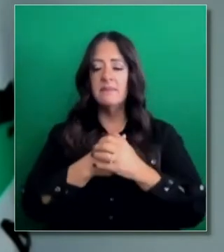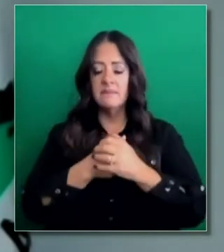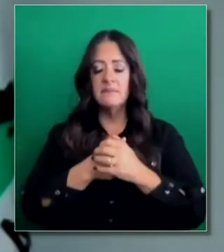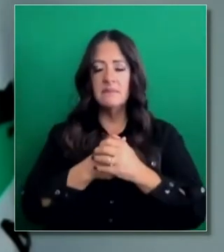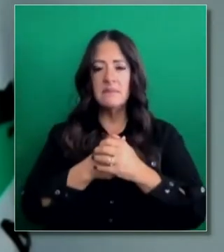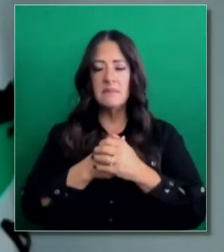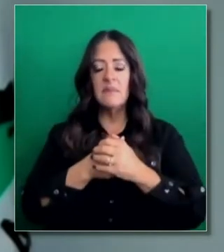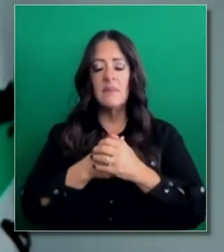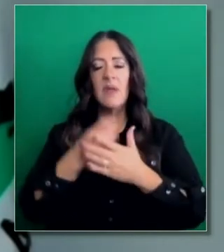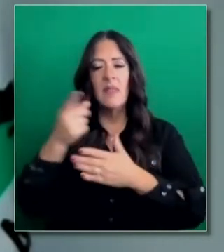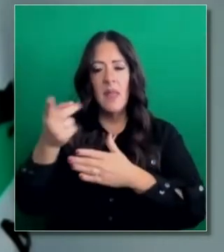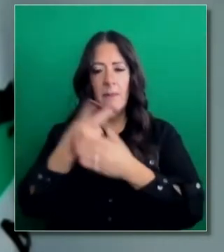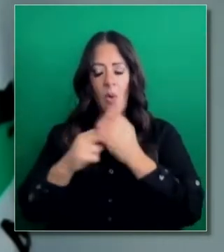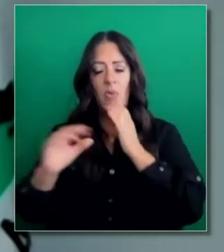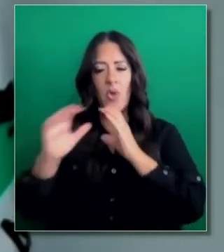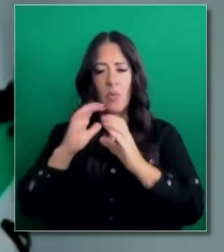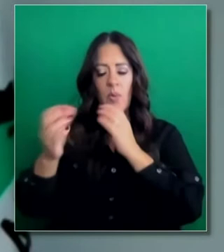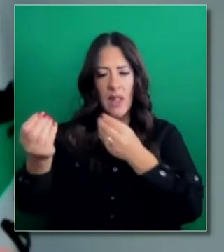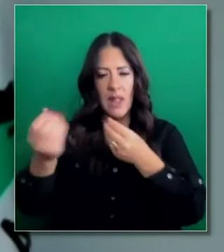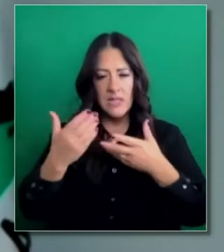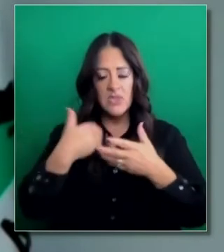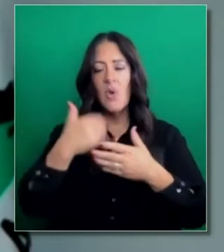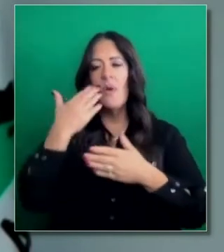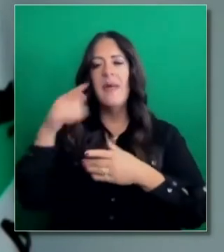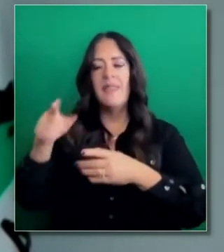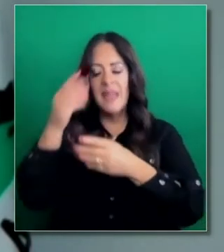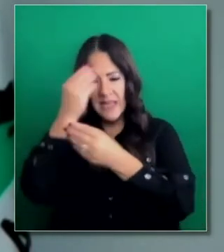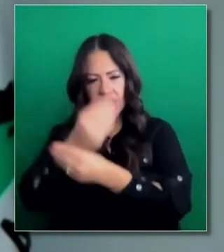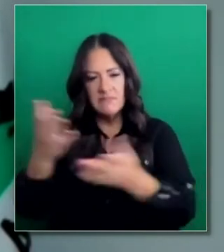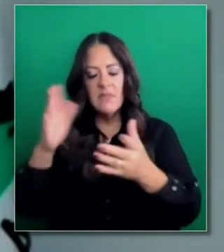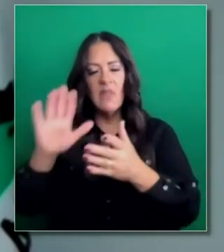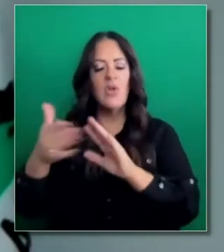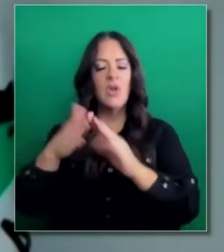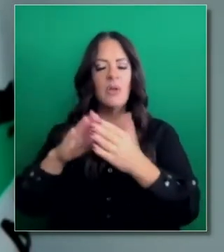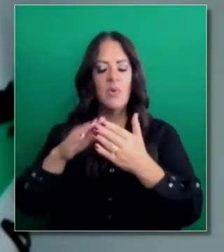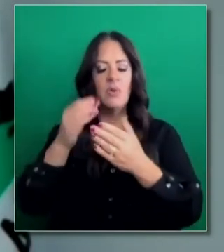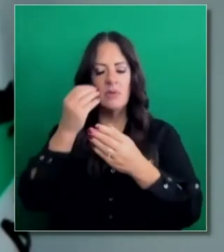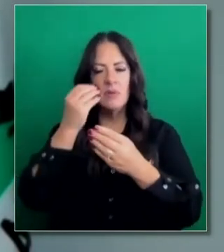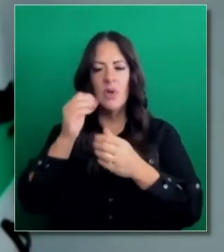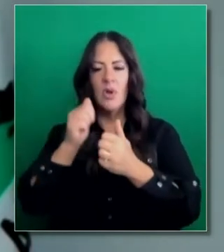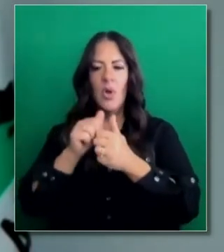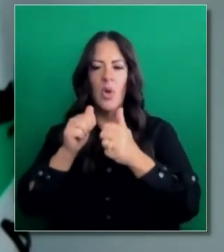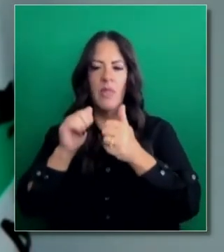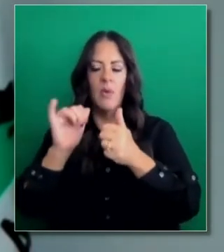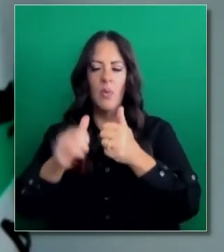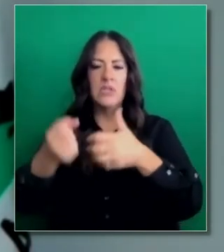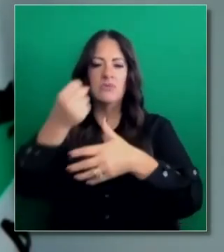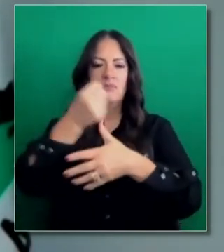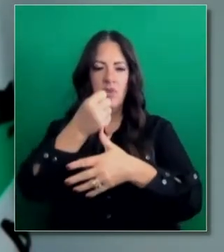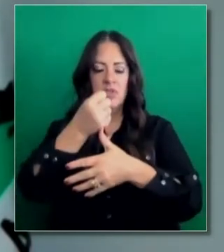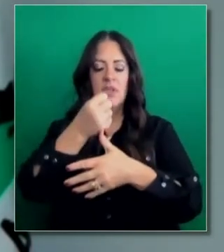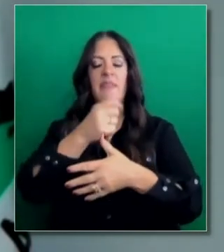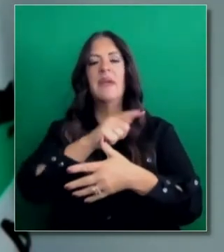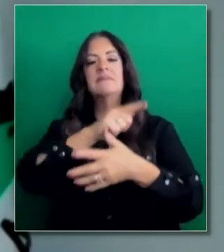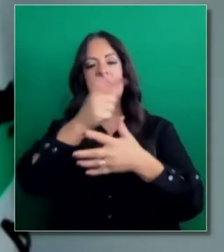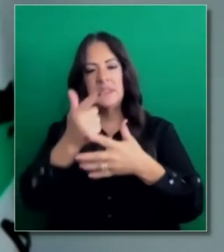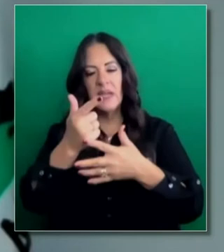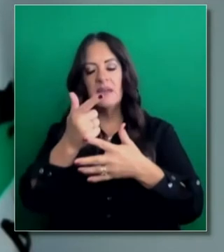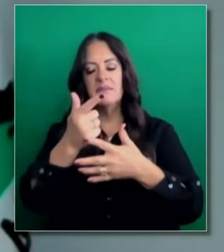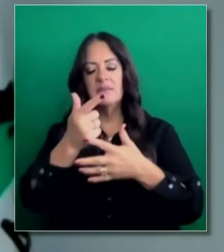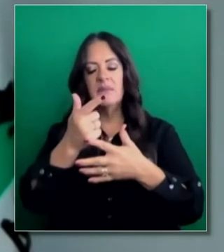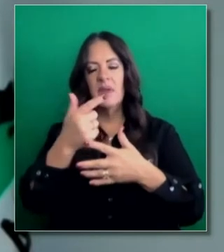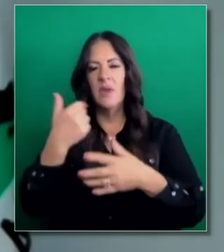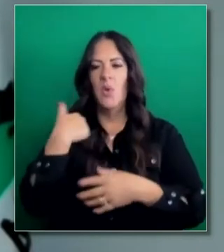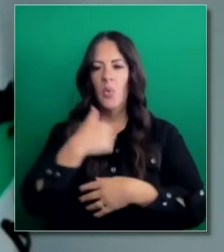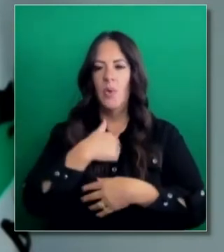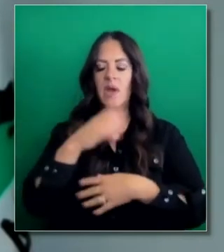lo que queremos es comunicar todo eso en cuanto al nivel de prioridad y después existe el punto de la puesta en práctica